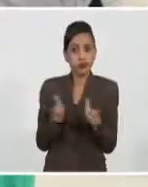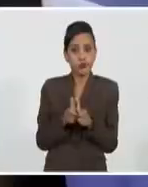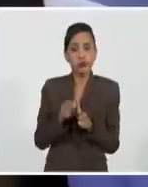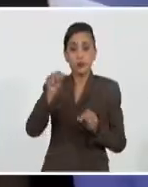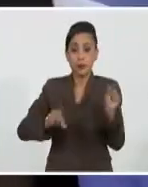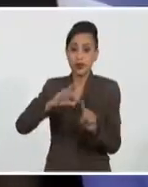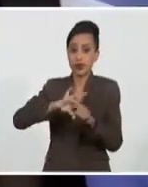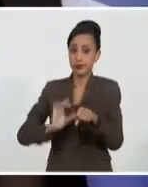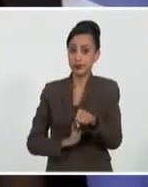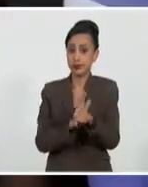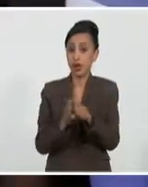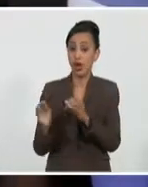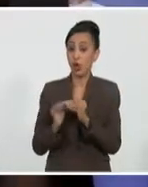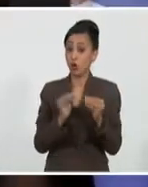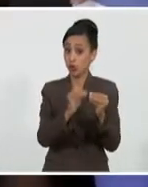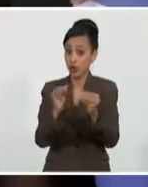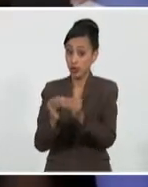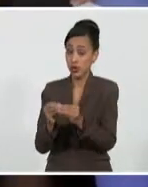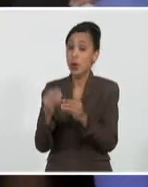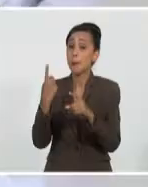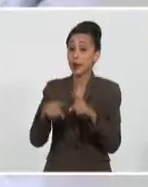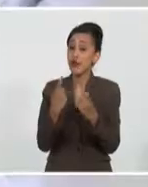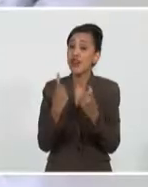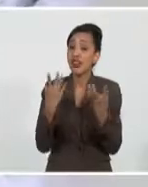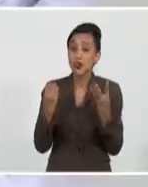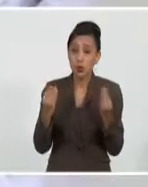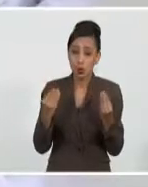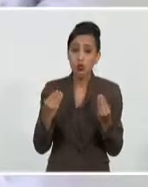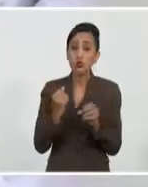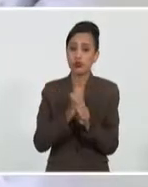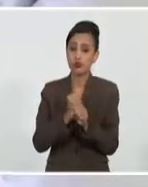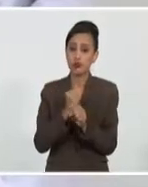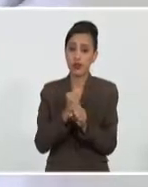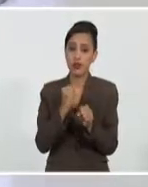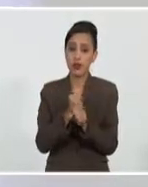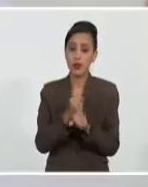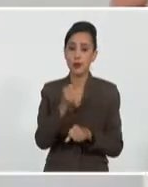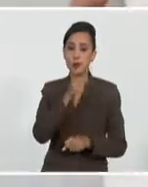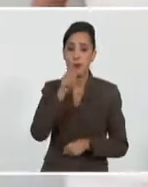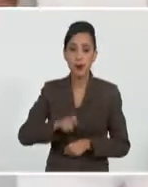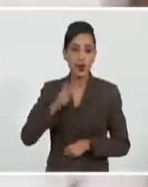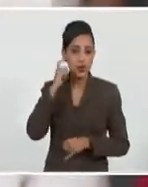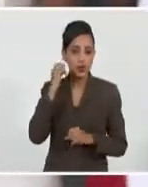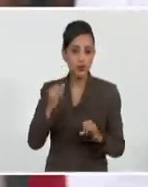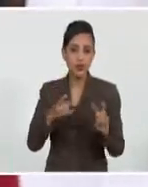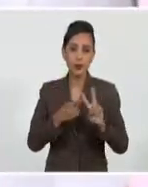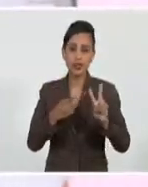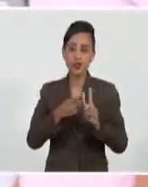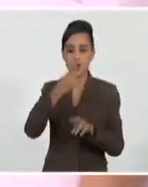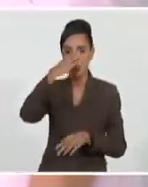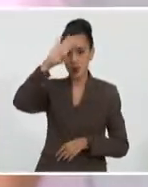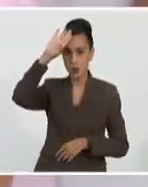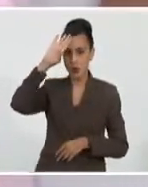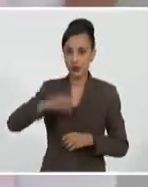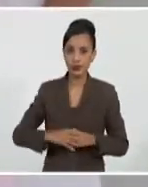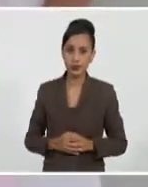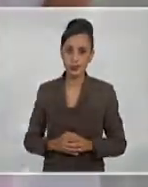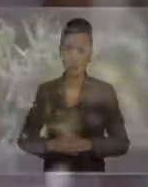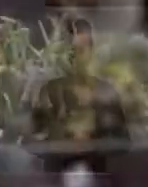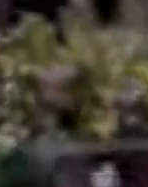contactos. Queda todavía mucho por hacer. Marisol Ramírez, Sistema Informativo de la Televisión Cubana.